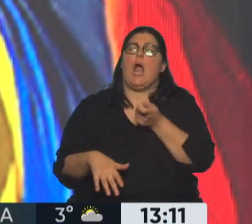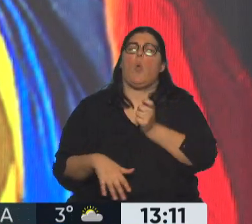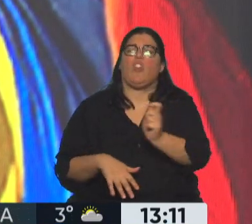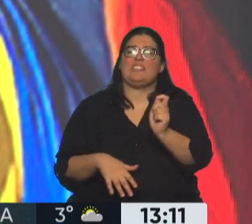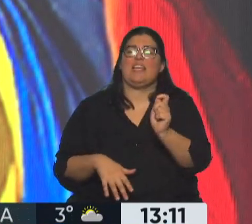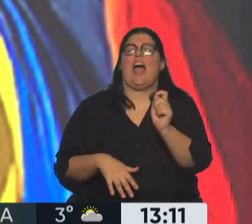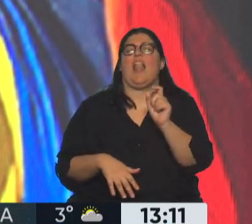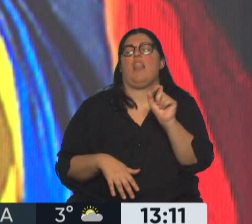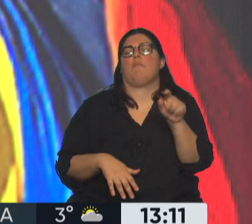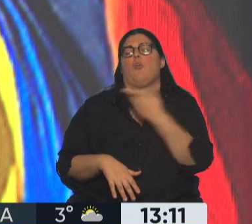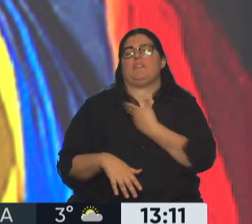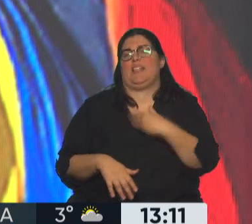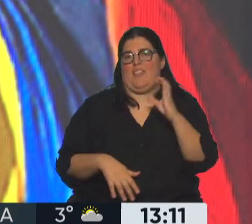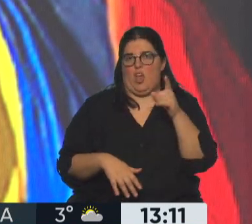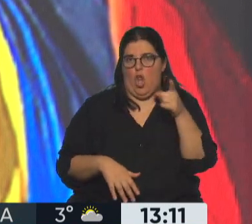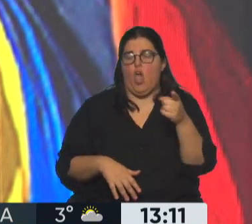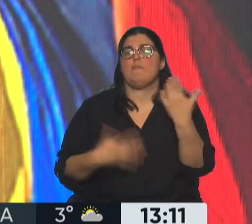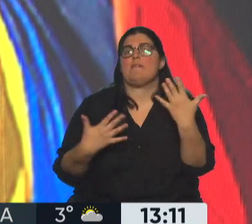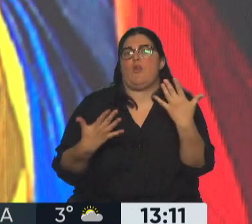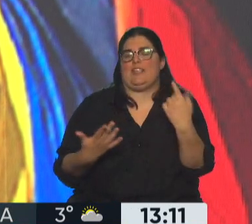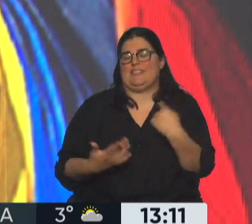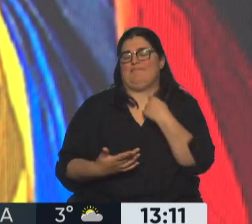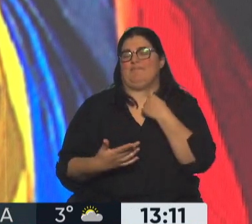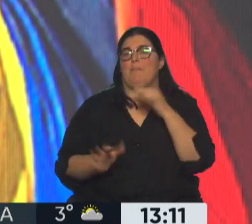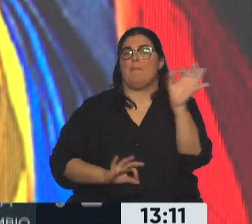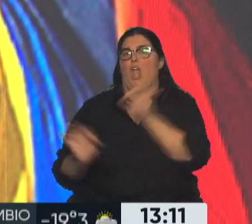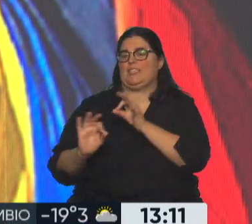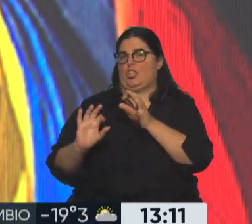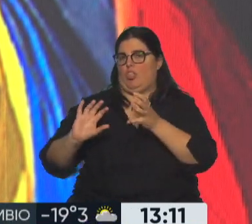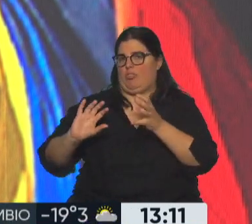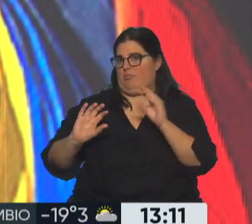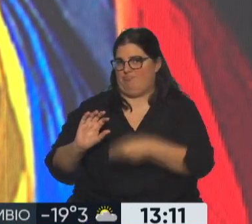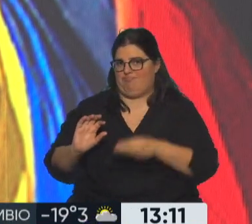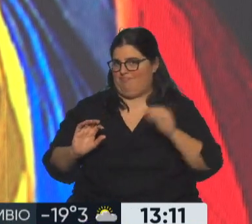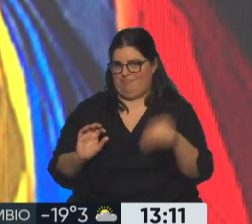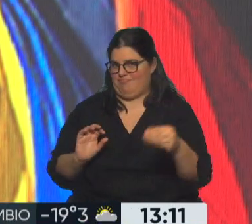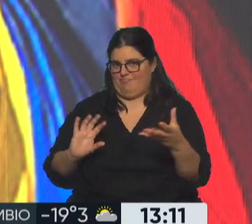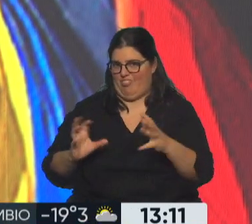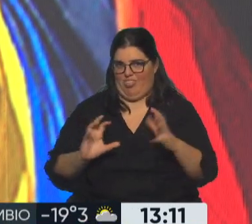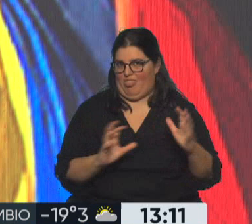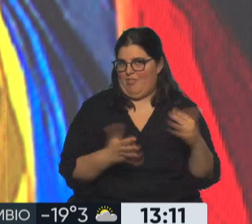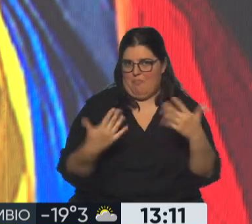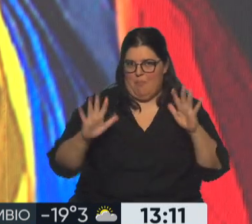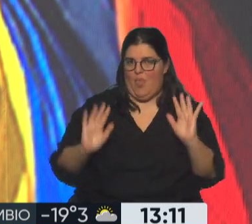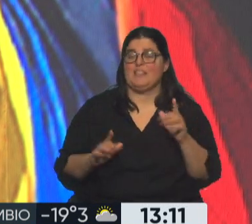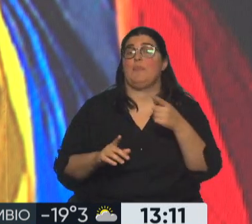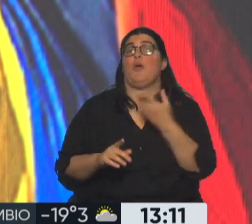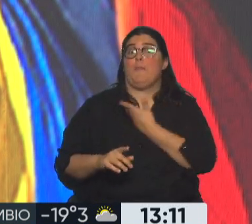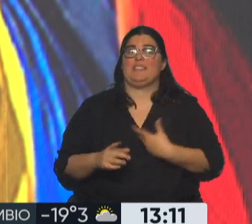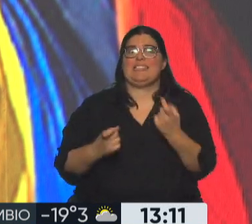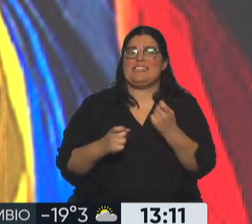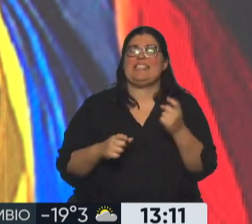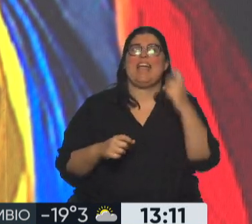atravesando el presidente de Colombia podría eclipsar varios proyectos justamente que Petro tiene necesidad de que sean aprobados en